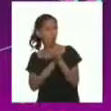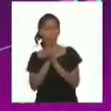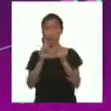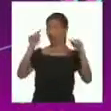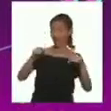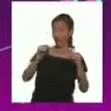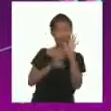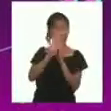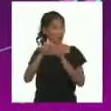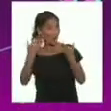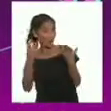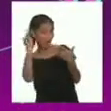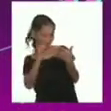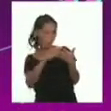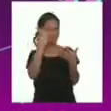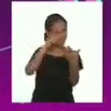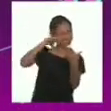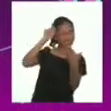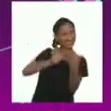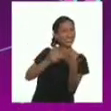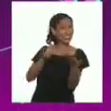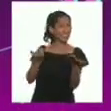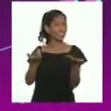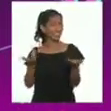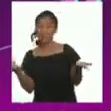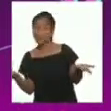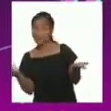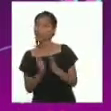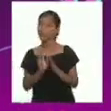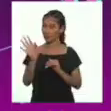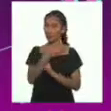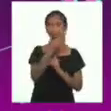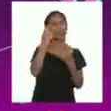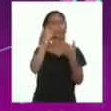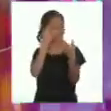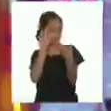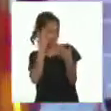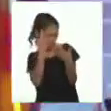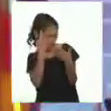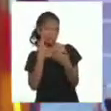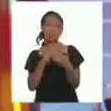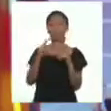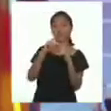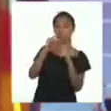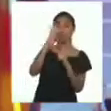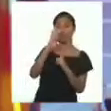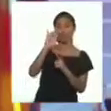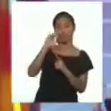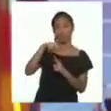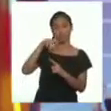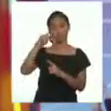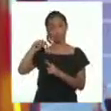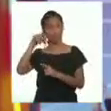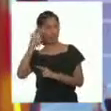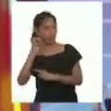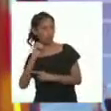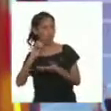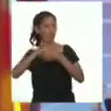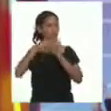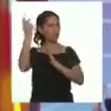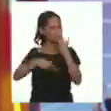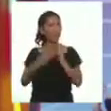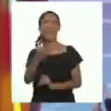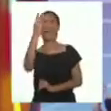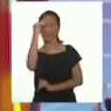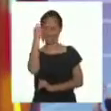más sentido ahora. Ahora sí. Entonces, ya comprendimos qué significa el Bicentenario de la Independencia y